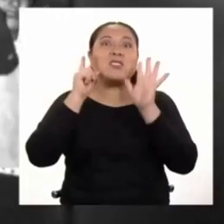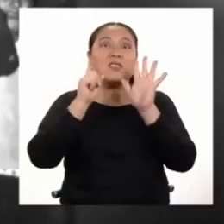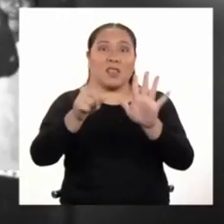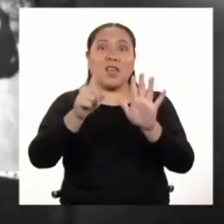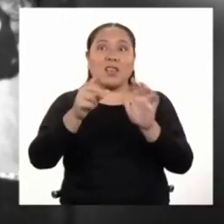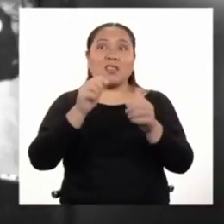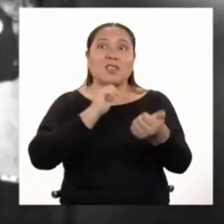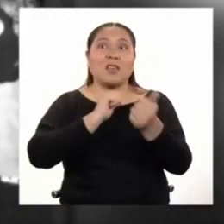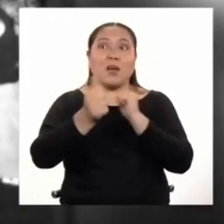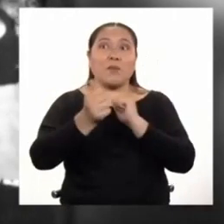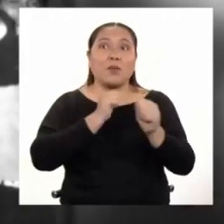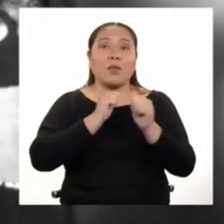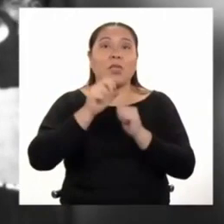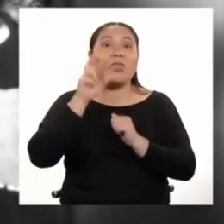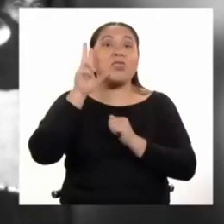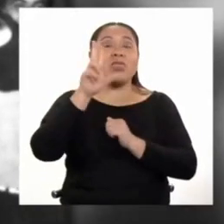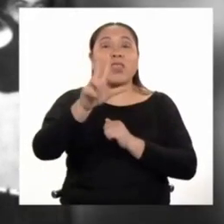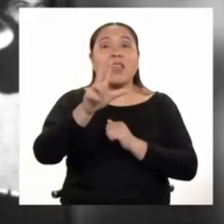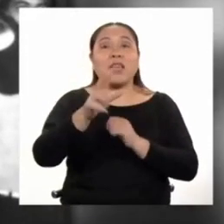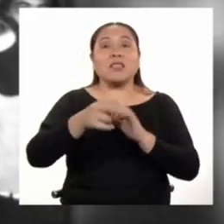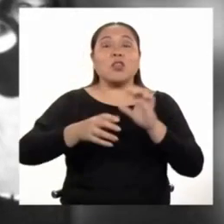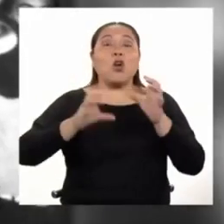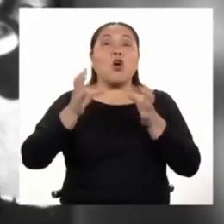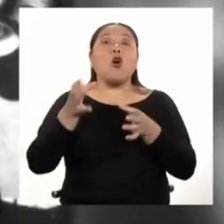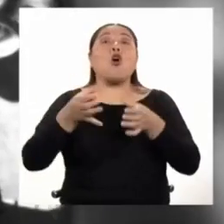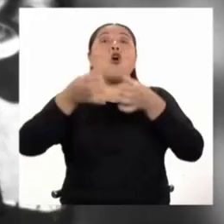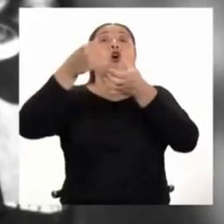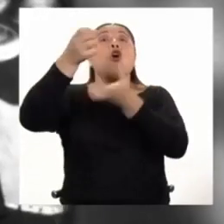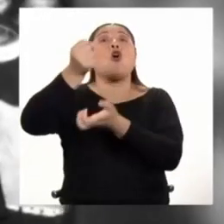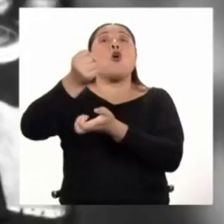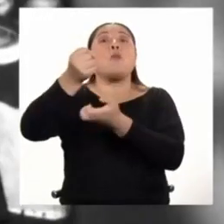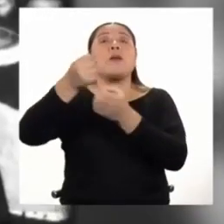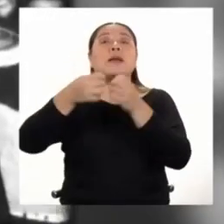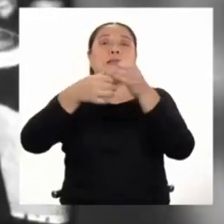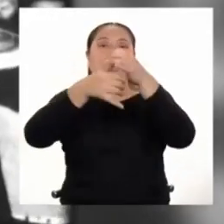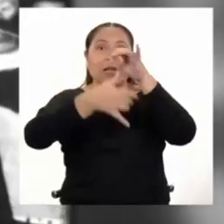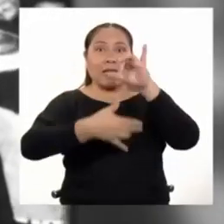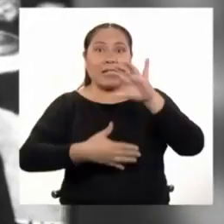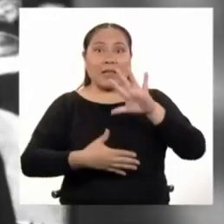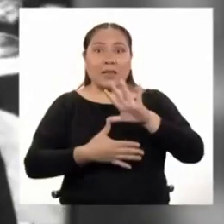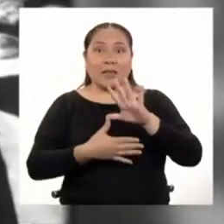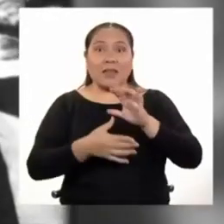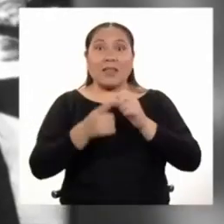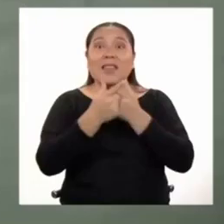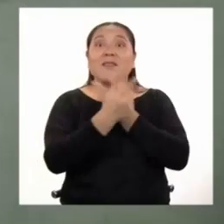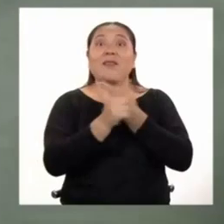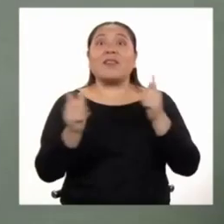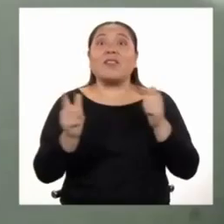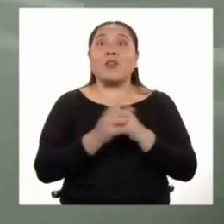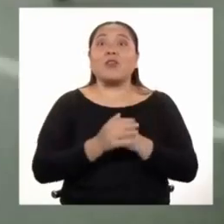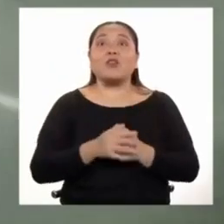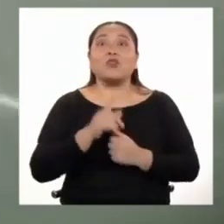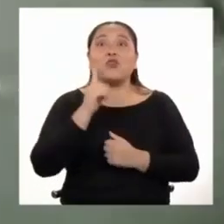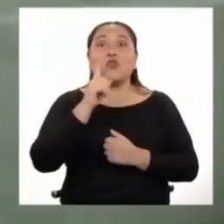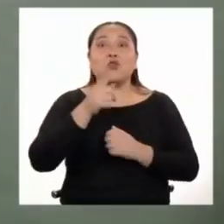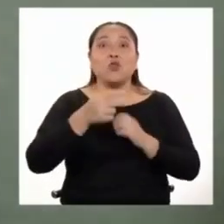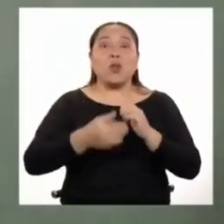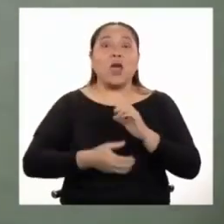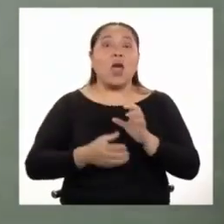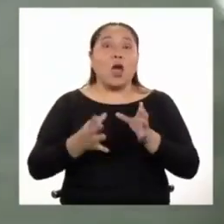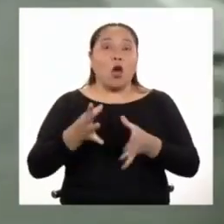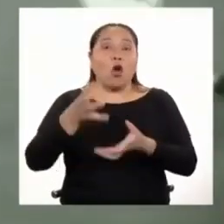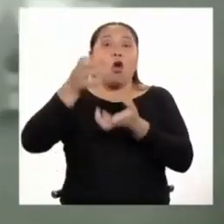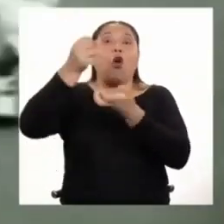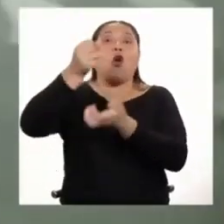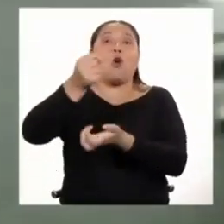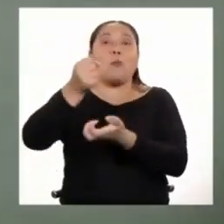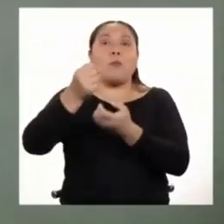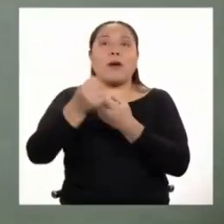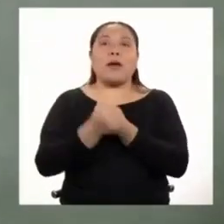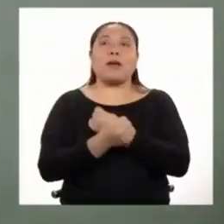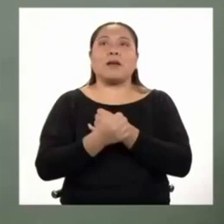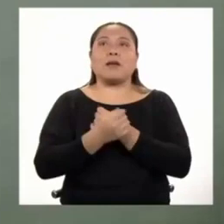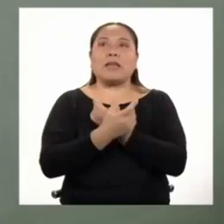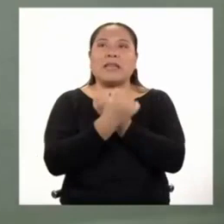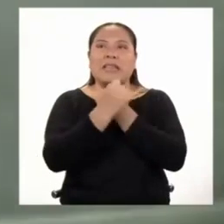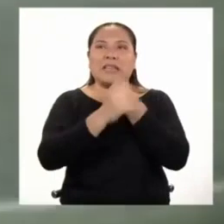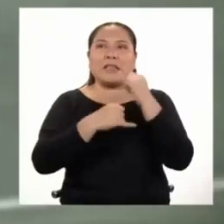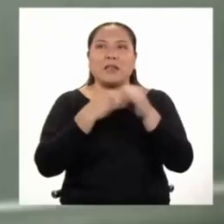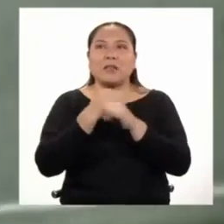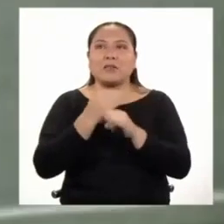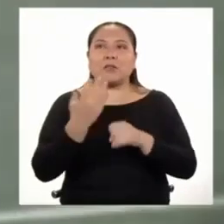nacionales, 3 Copas Libertadores y una Copa Intercontinental. Armindo Onega, rebotó en día, saca